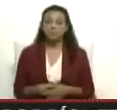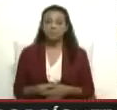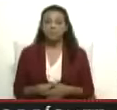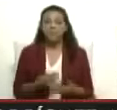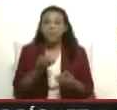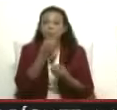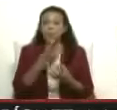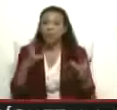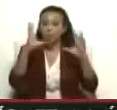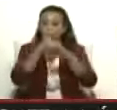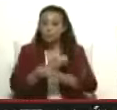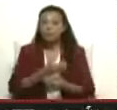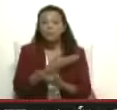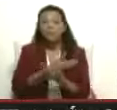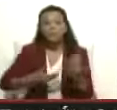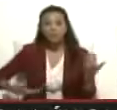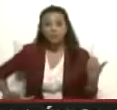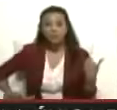aquí,